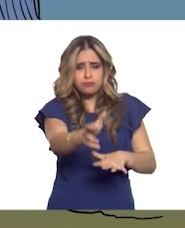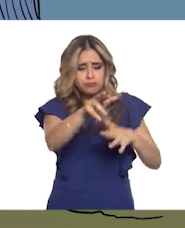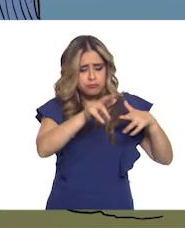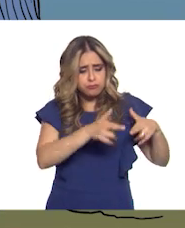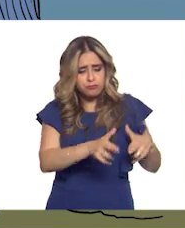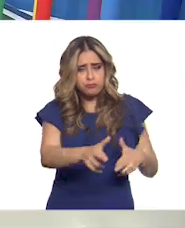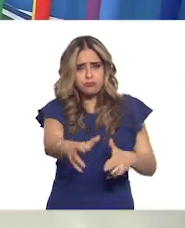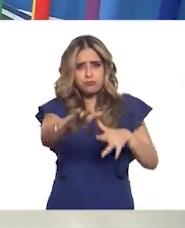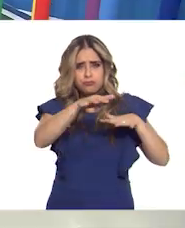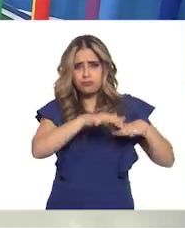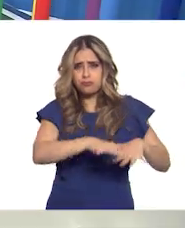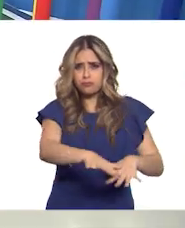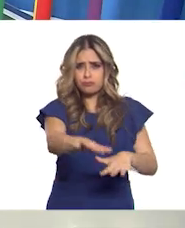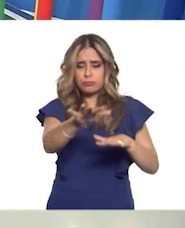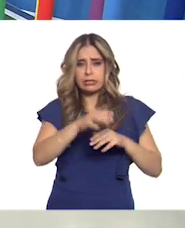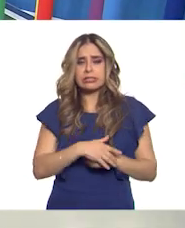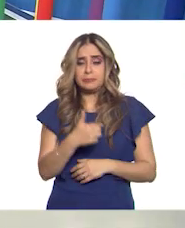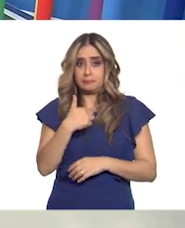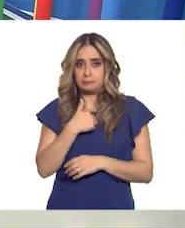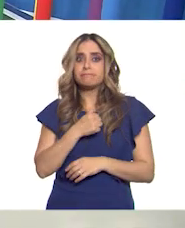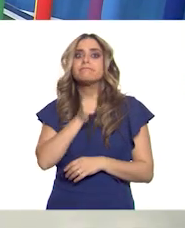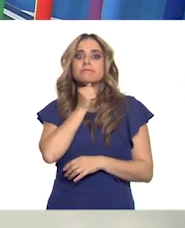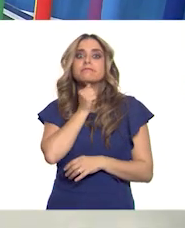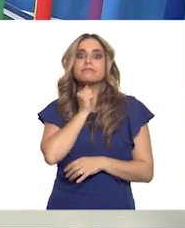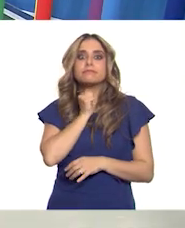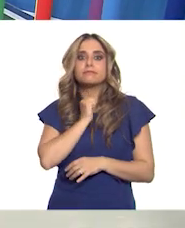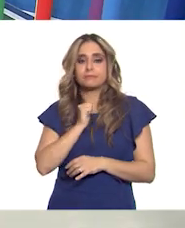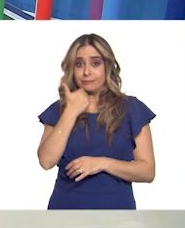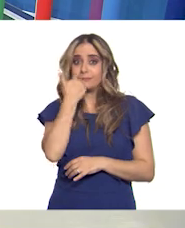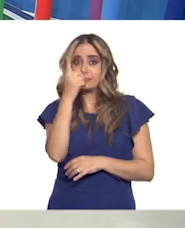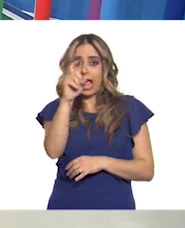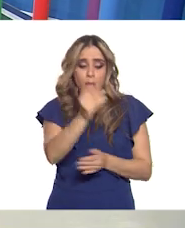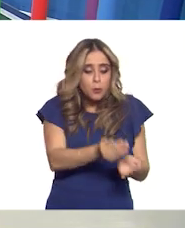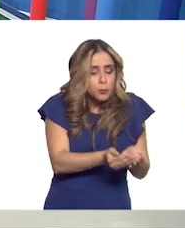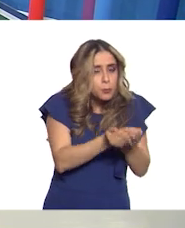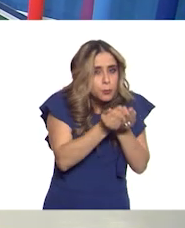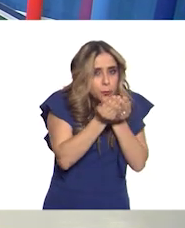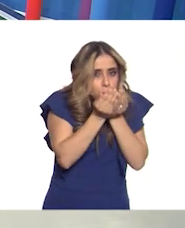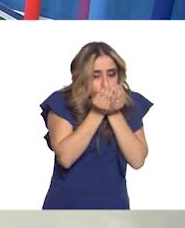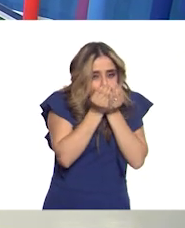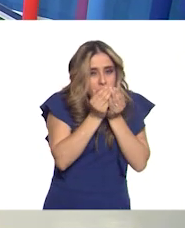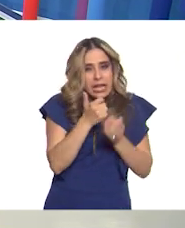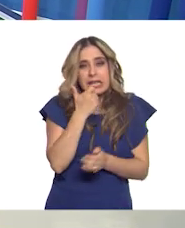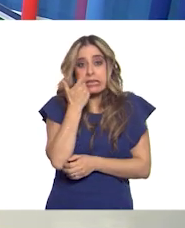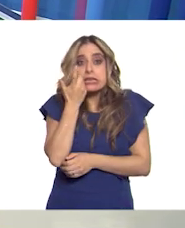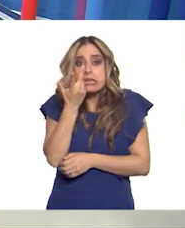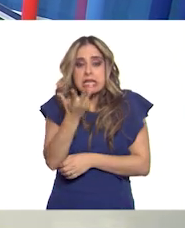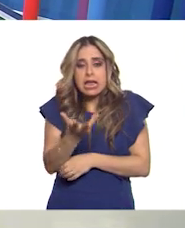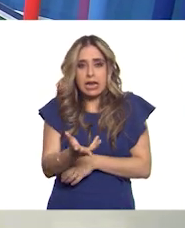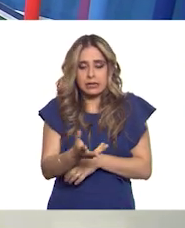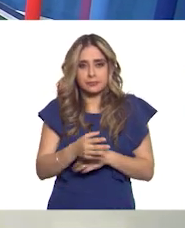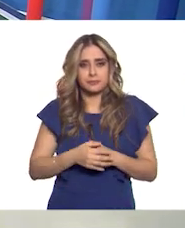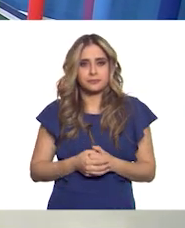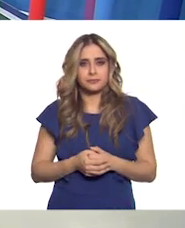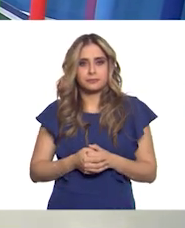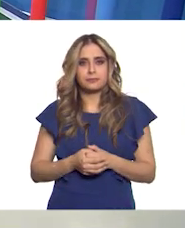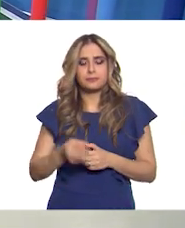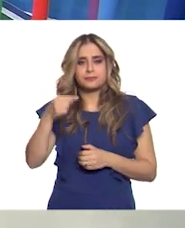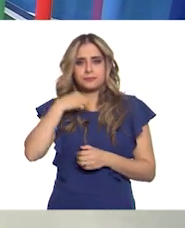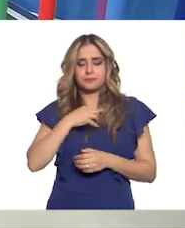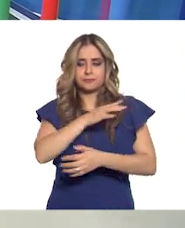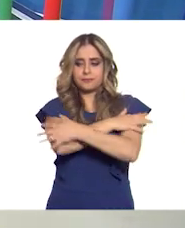cristalinas. Yo tenía sed, quise beber allí. Ahora, oíd mejor.